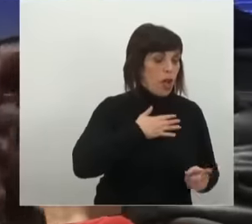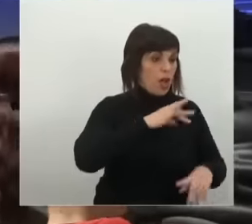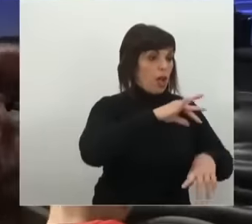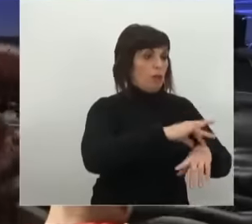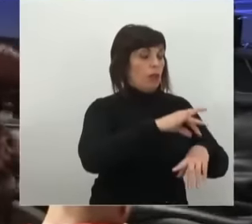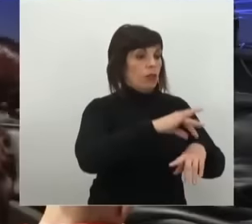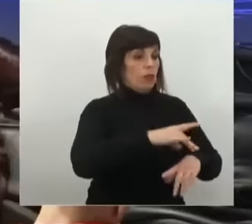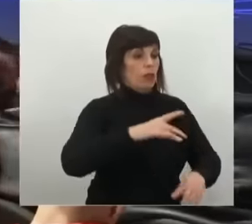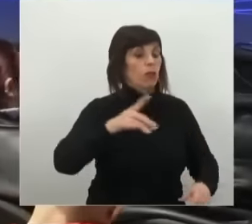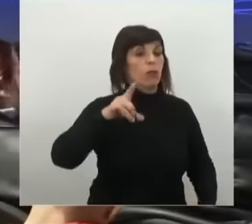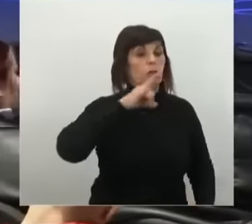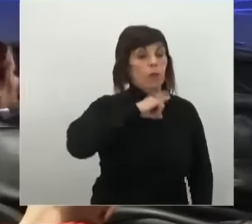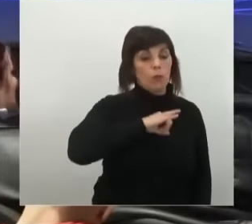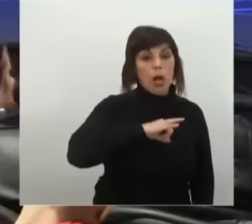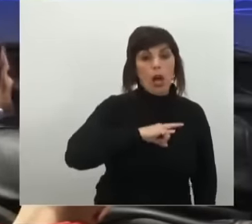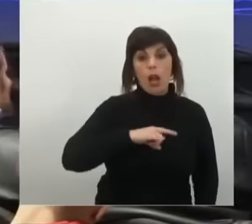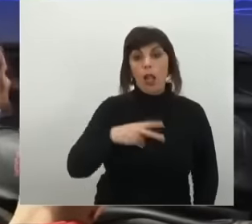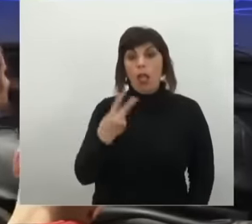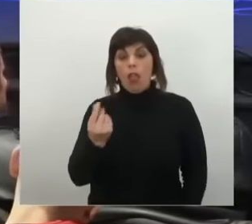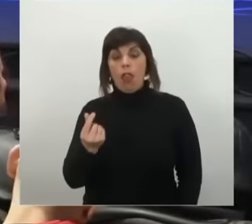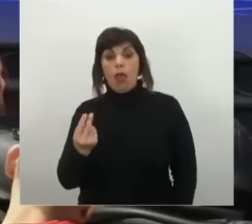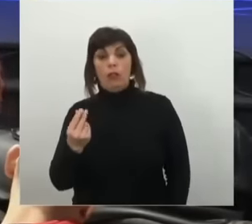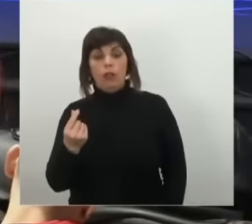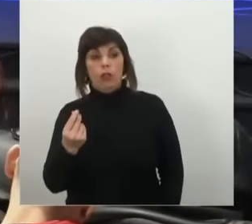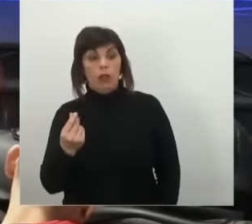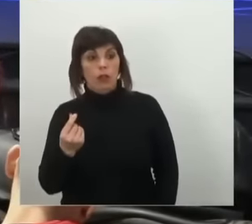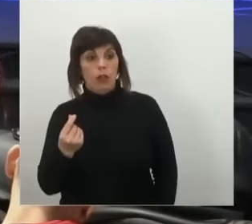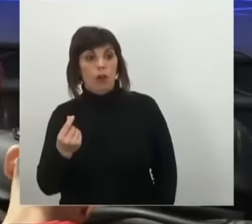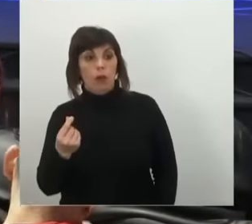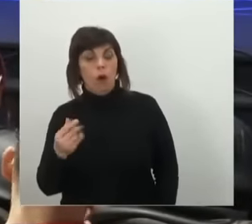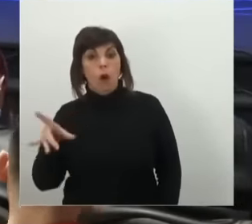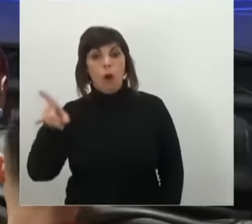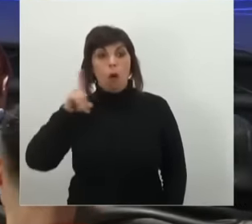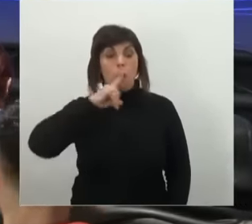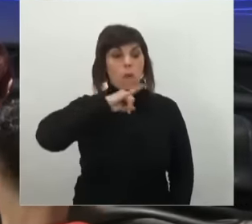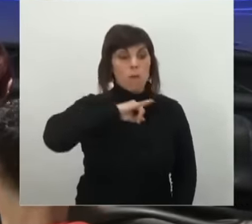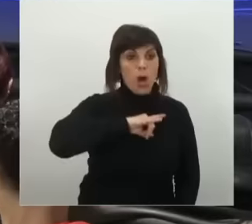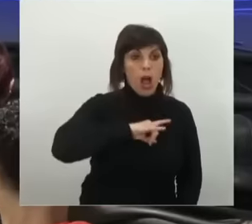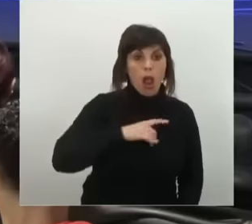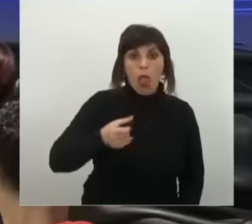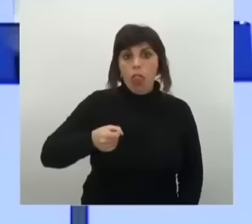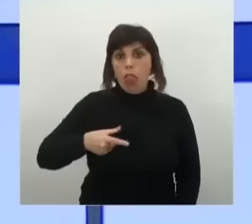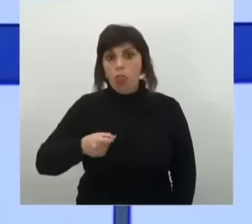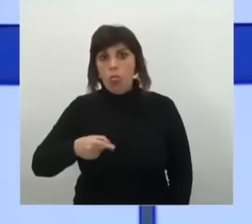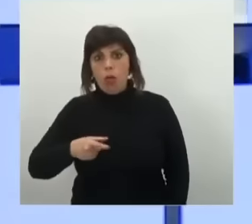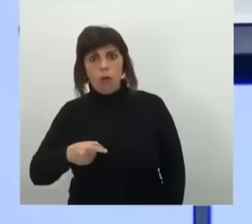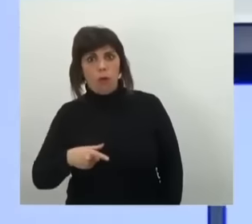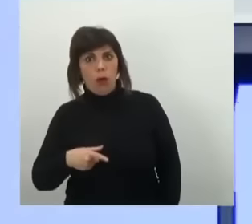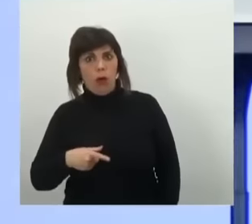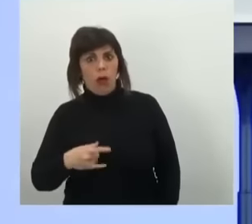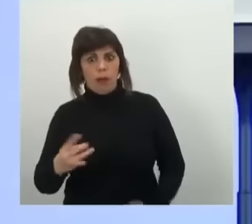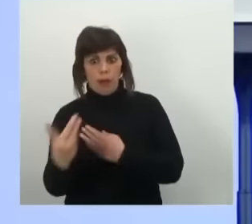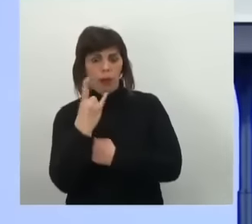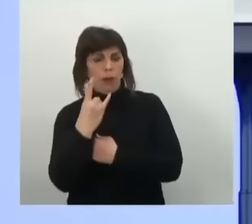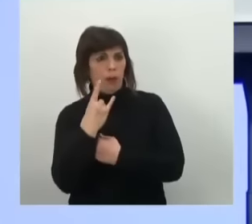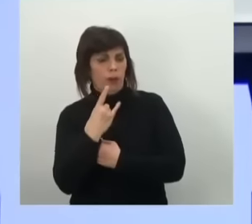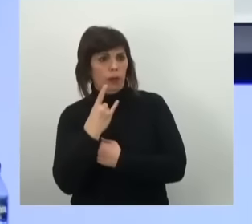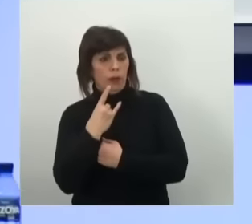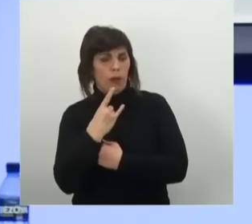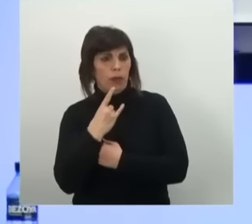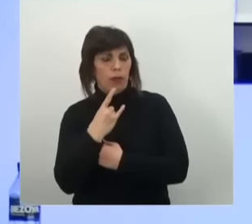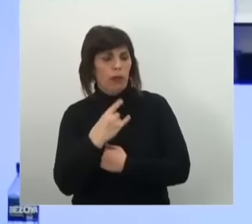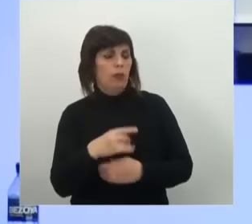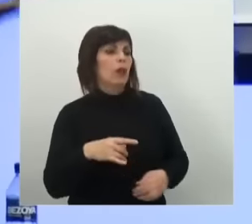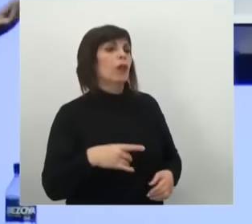una situación económica Yo no sé cuál es la situación que usted tiene pero yo había enfrentado un miedo el tema de la salud